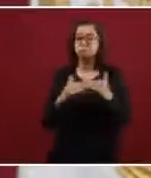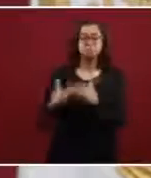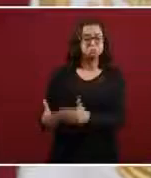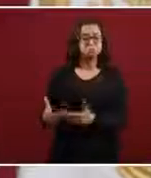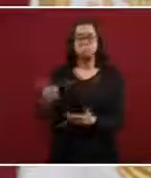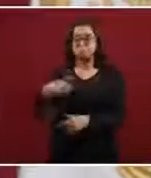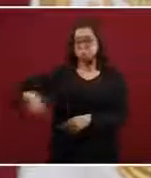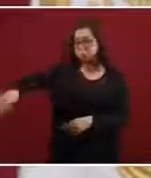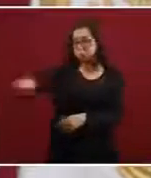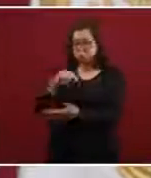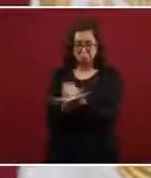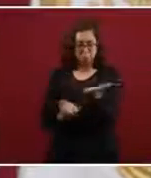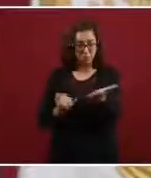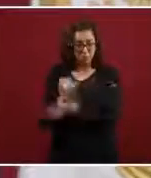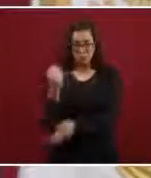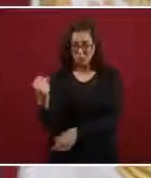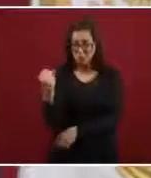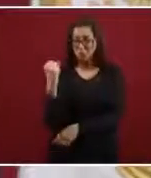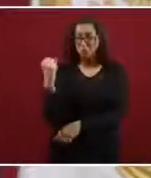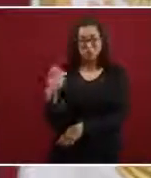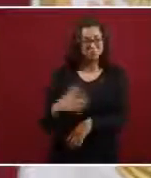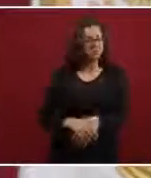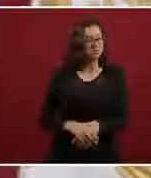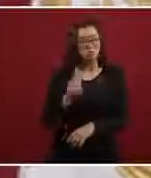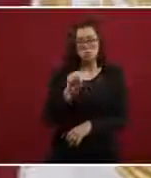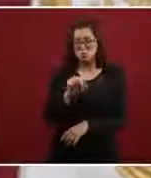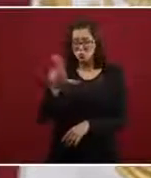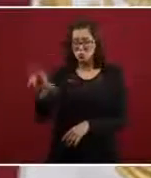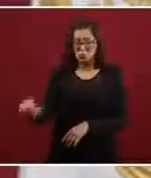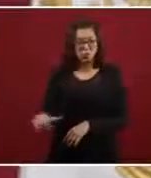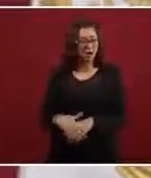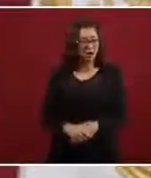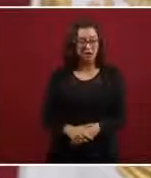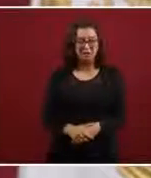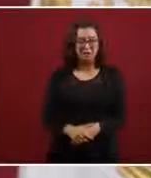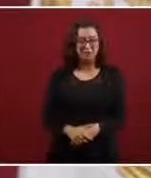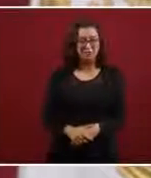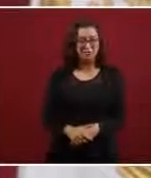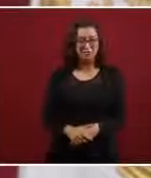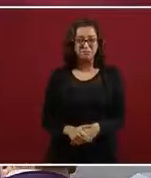¿Qué fue el siglo XIX después de la